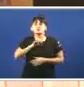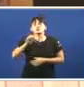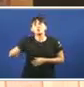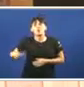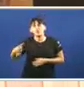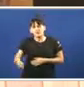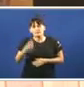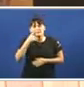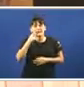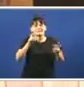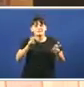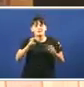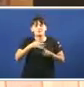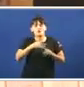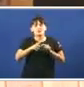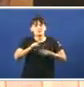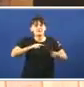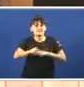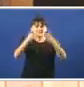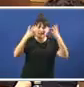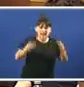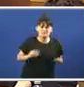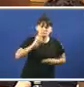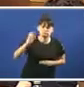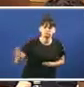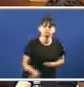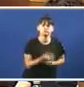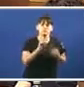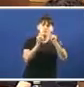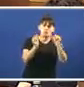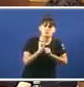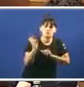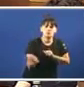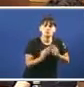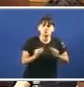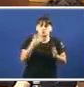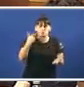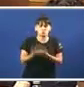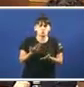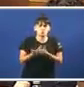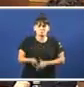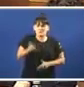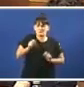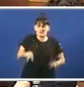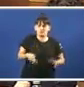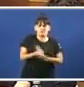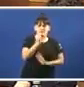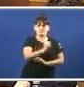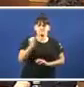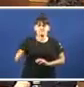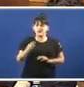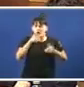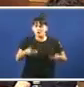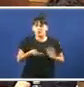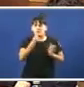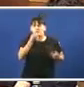A violencia machista son múltiples e adotan moitas formas, mas a súa expresión máis cruenta son os asasinatos. Na actualidade, os datos